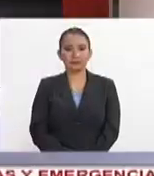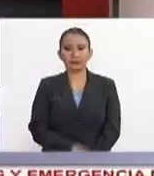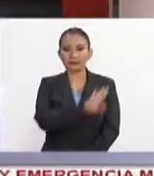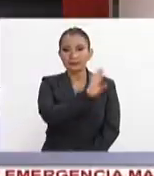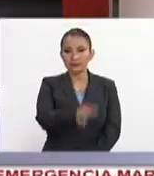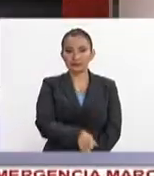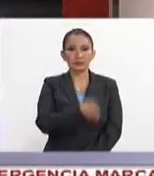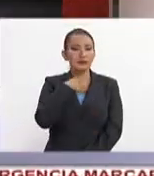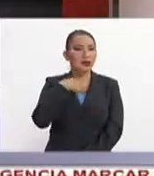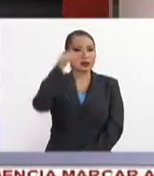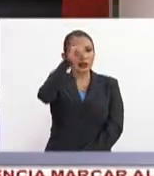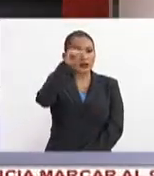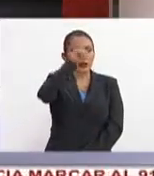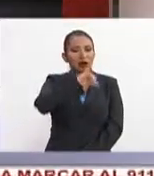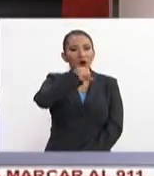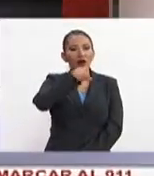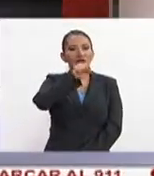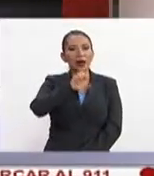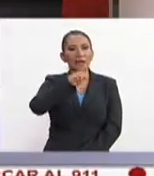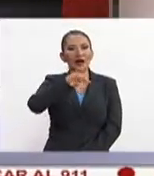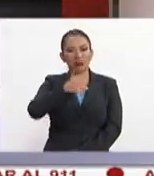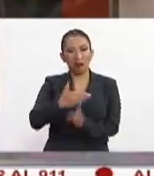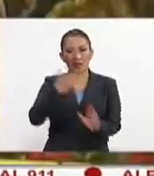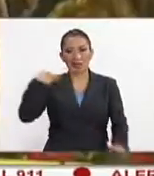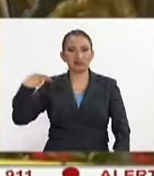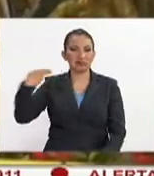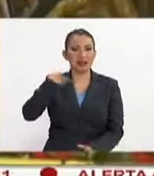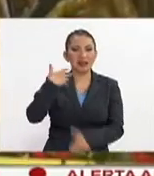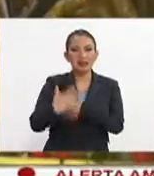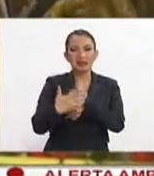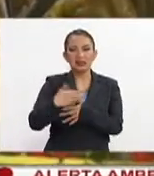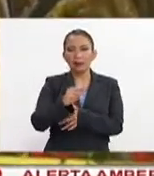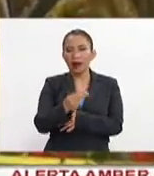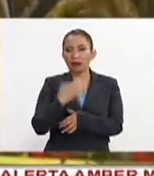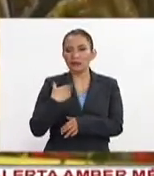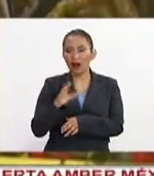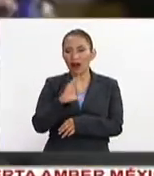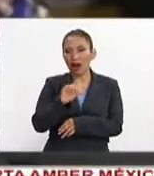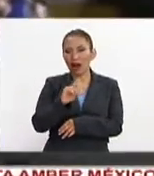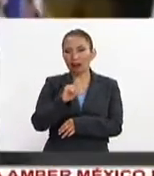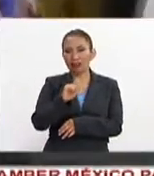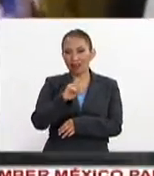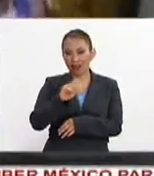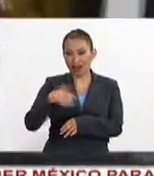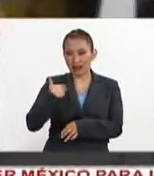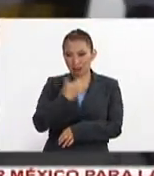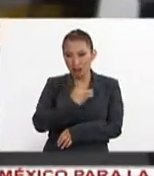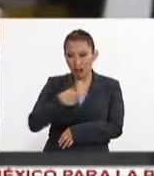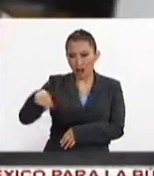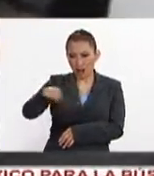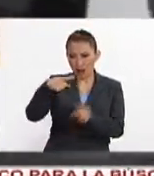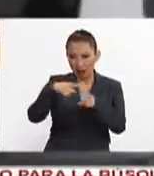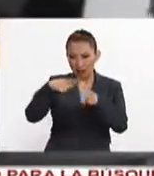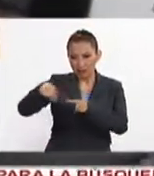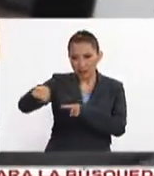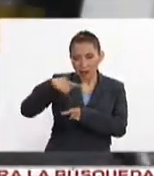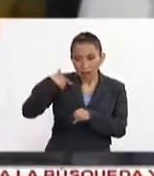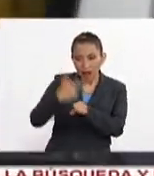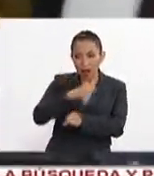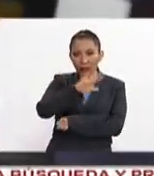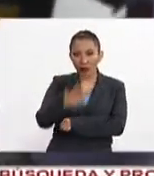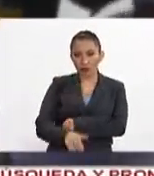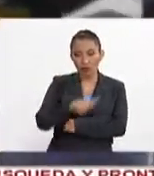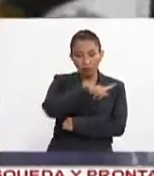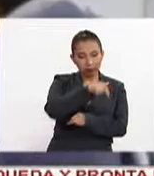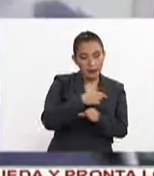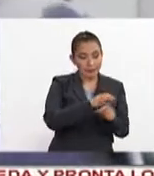Murió el padre José Machorro Alcalá, quien fue apuñalado el pasado 15 de mayo en la Catedral Metropolitana. La Arquidiócesis de México confirmó que murió